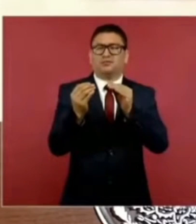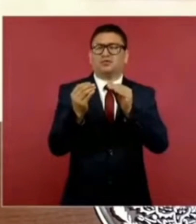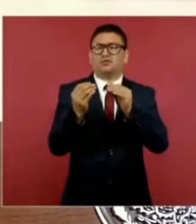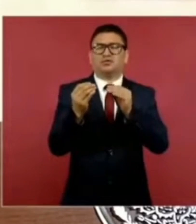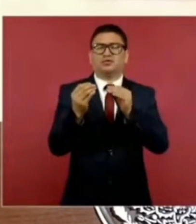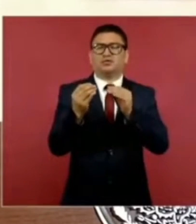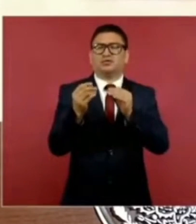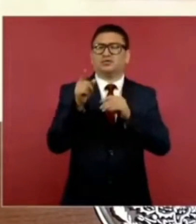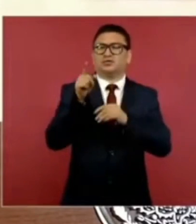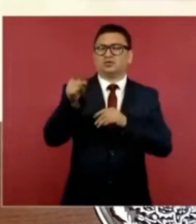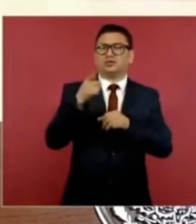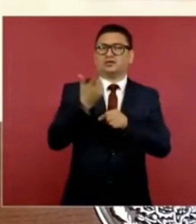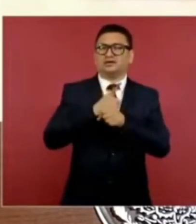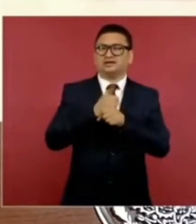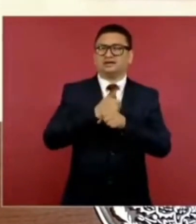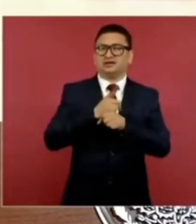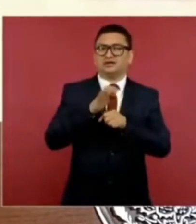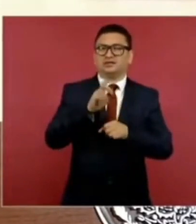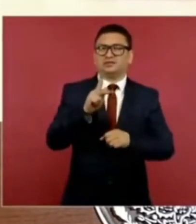el licenciado Peña